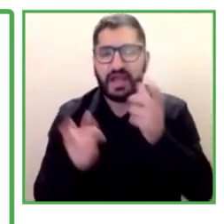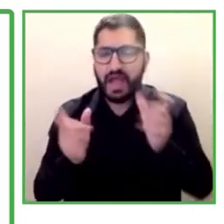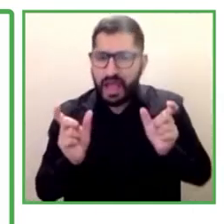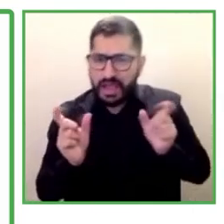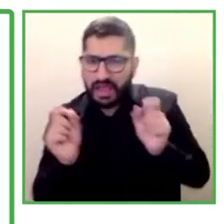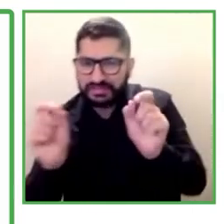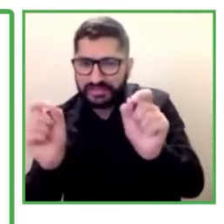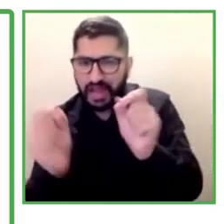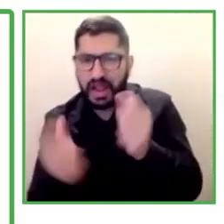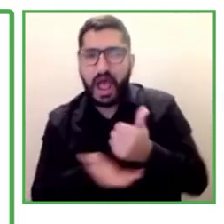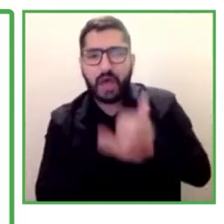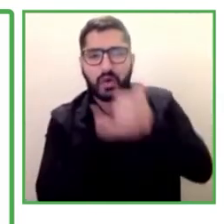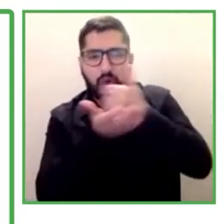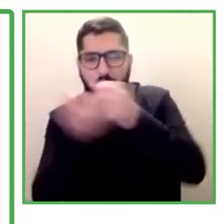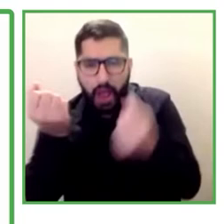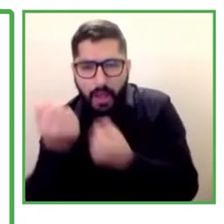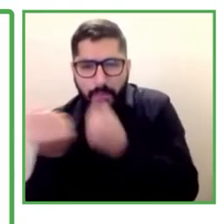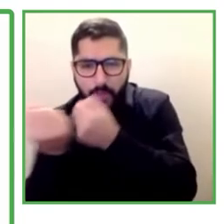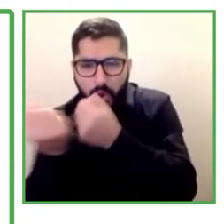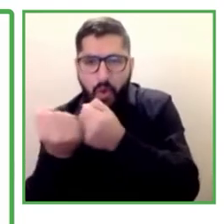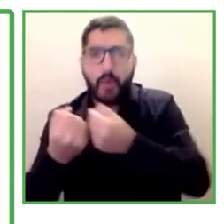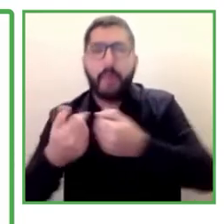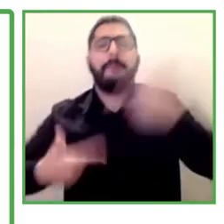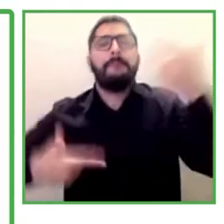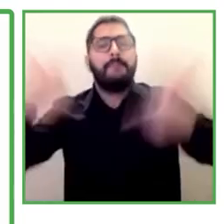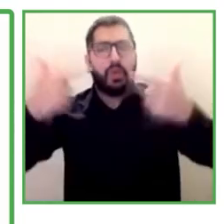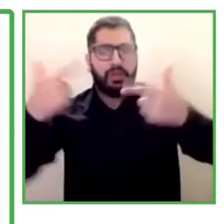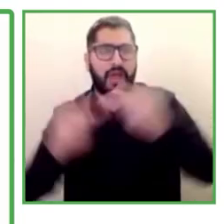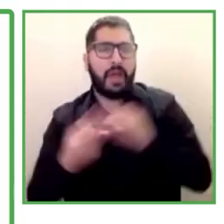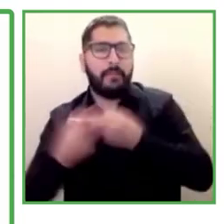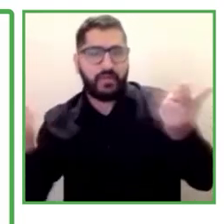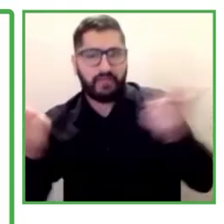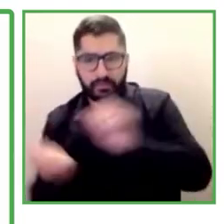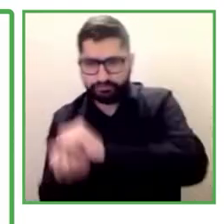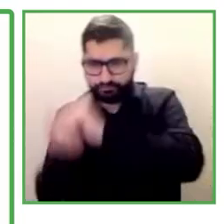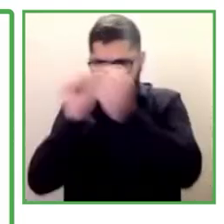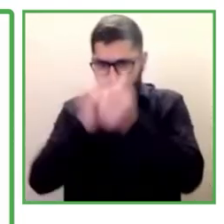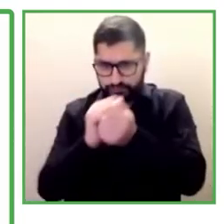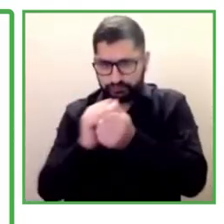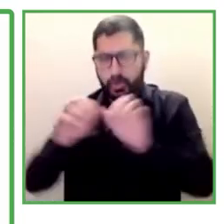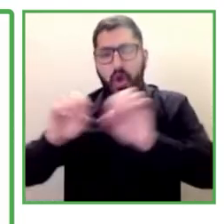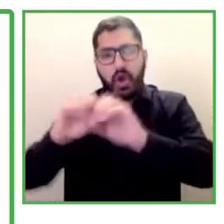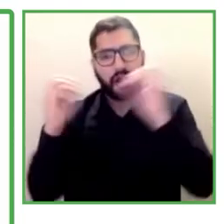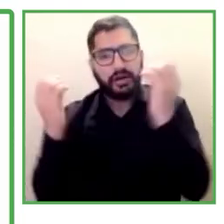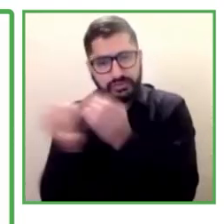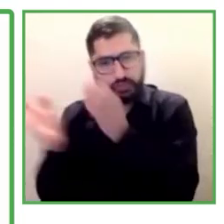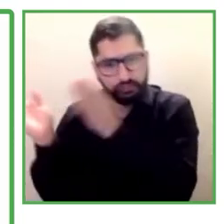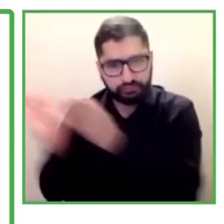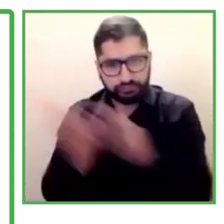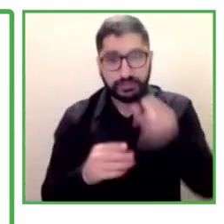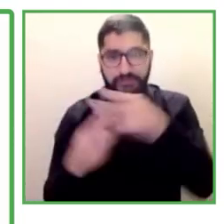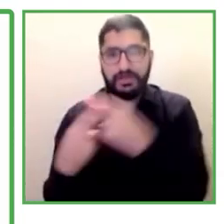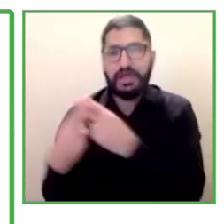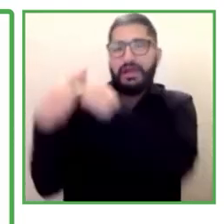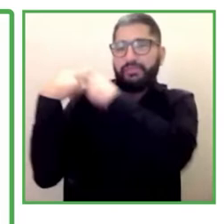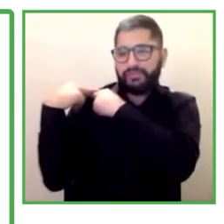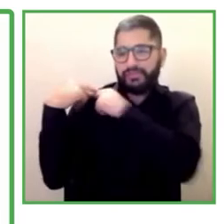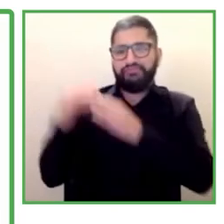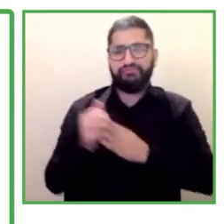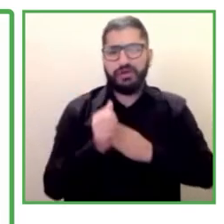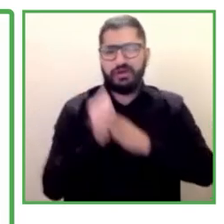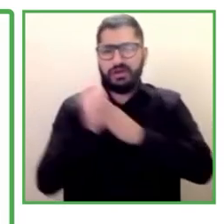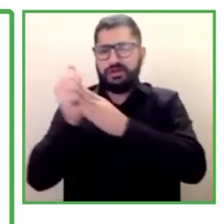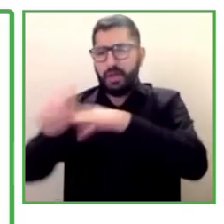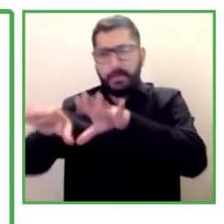estrategia y transformación organizacional. Y actualmente está a cargo de liderar Pacto de Productividad en Chile, que